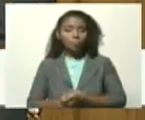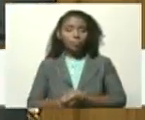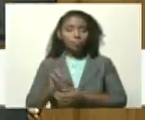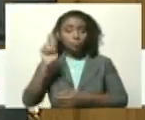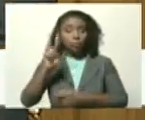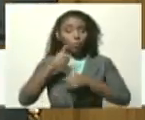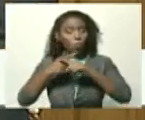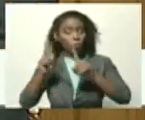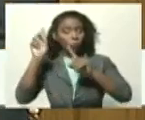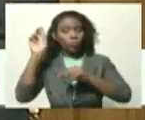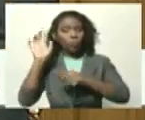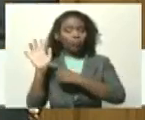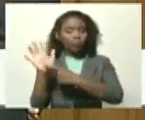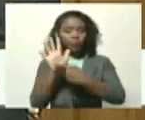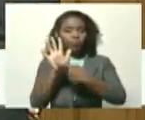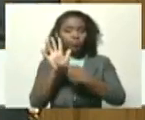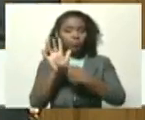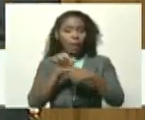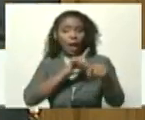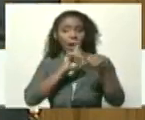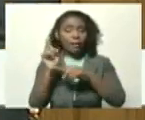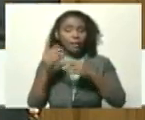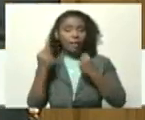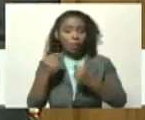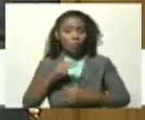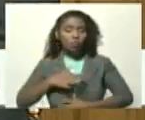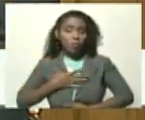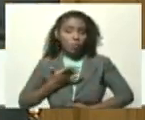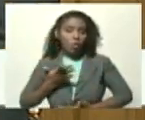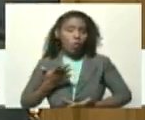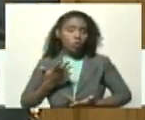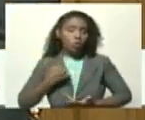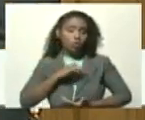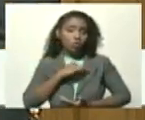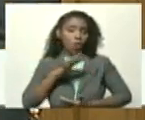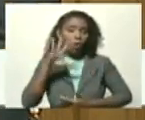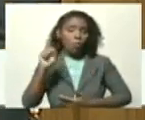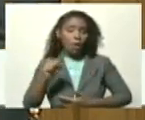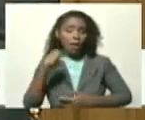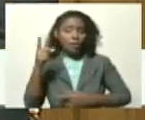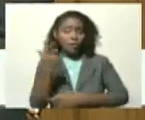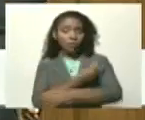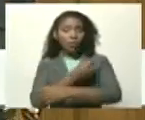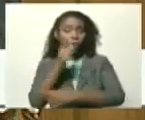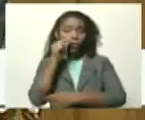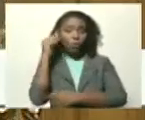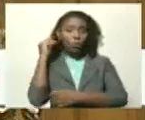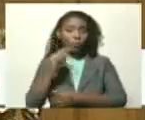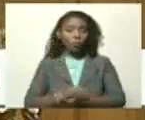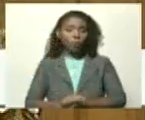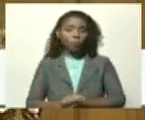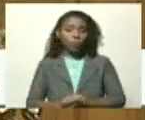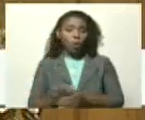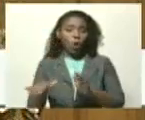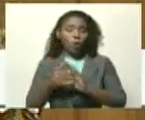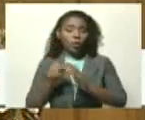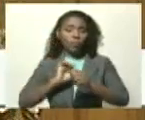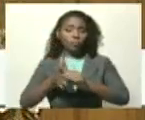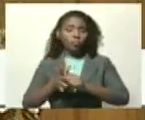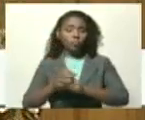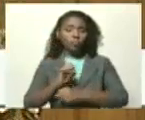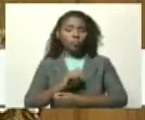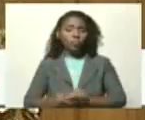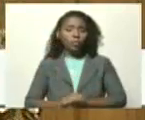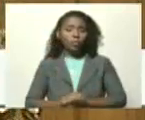otro ejemplo, con esa plata hubiéramos podido estar vacunando a las venezolanas y venezolanos contra el COVID-19